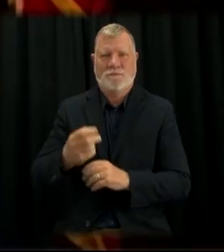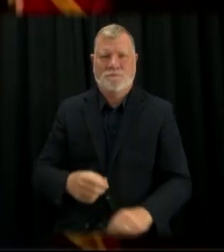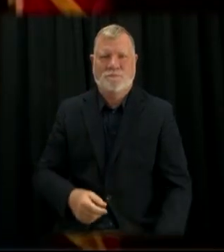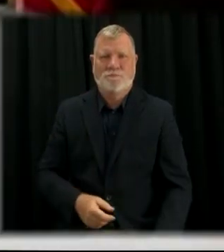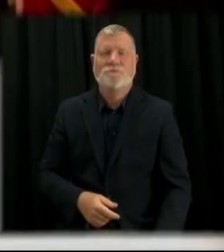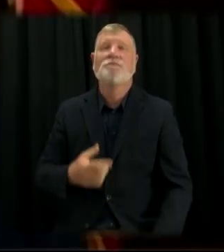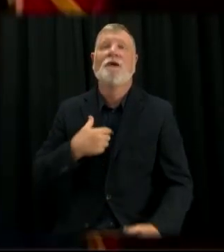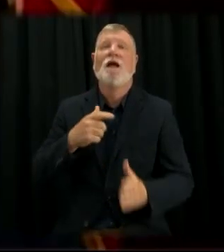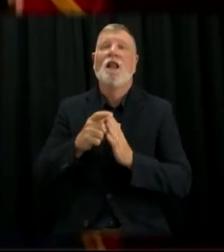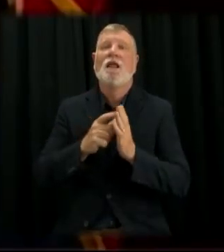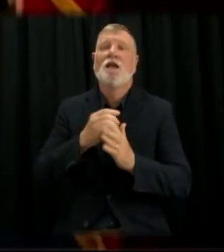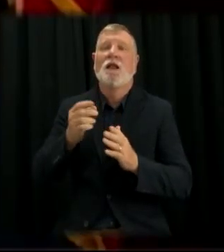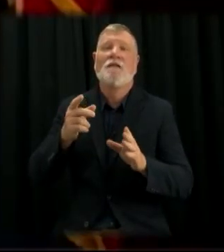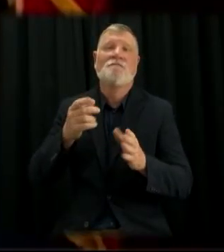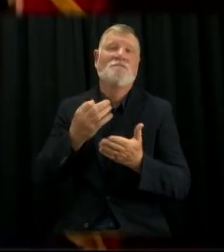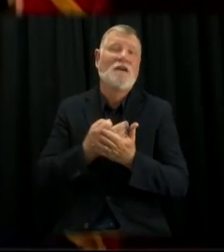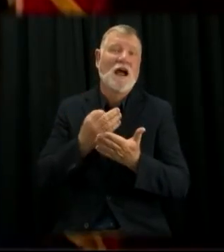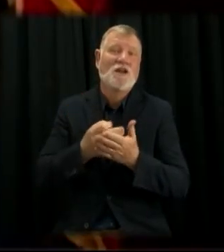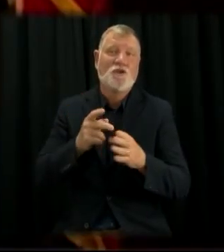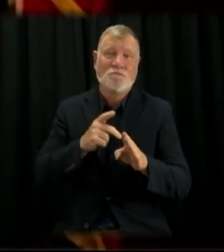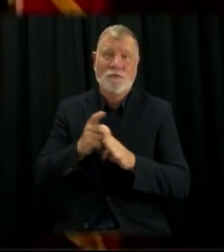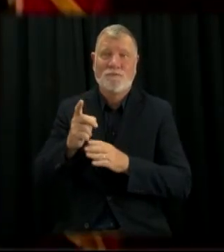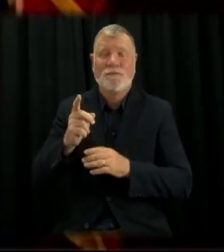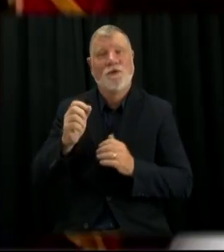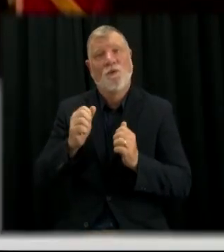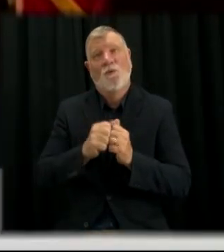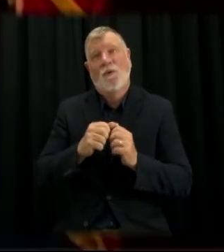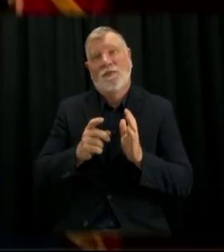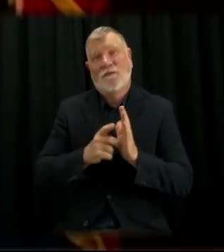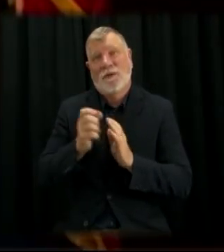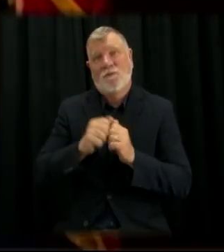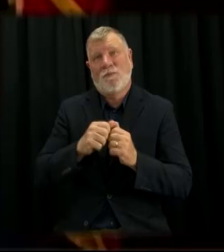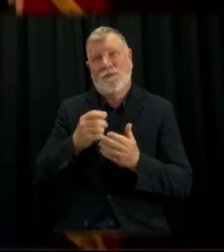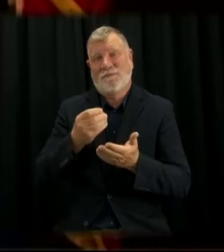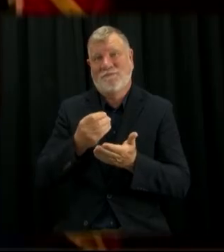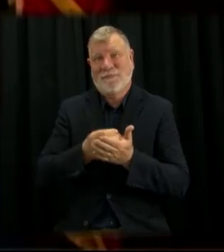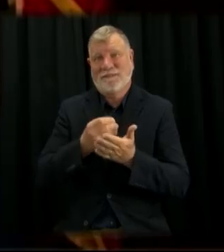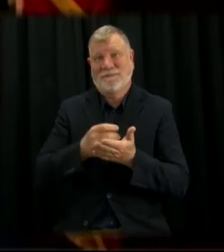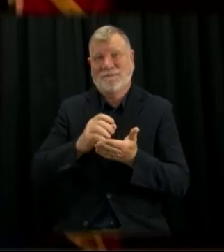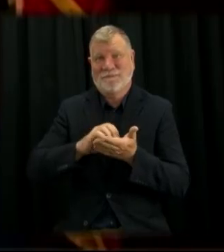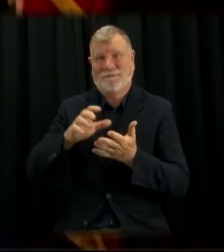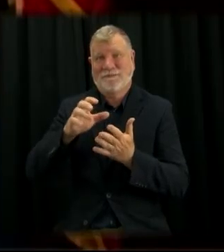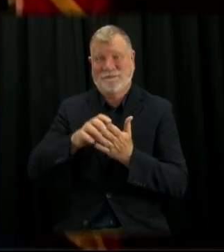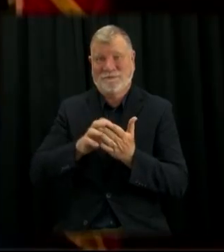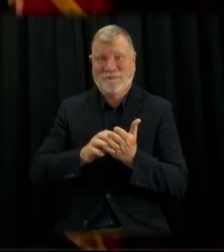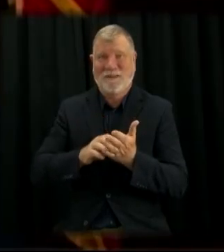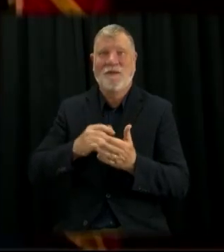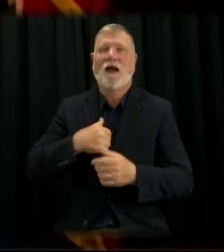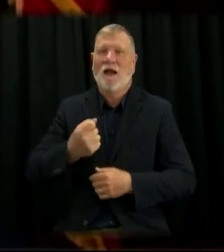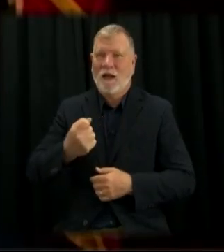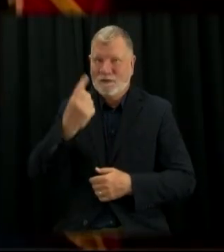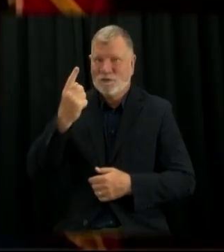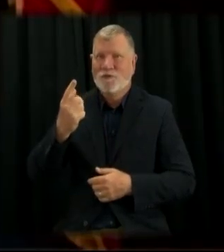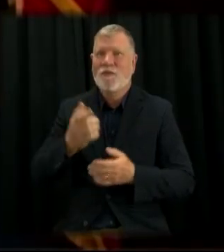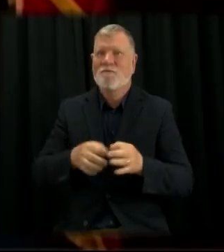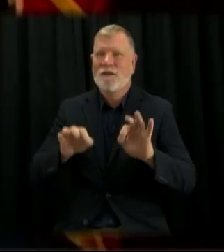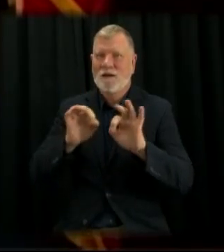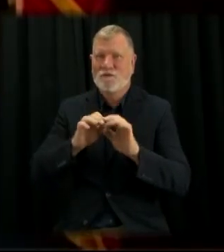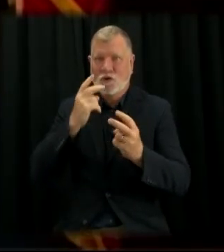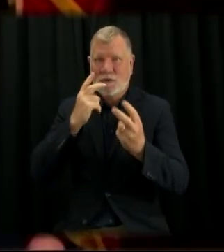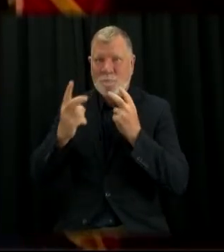Como un profesional legal, tengo experiencia en los estados financieros de